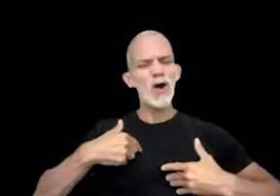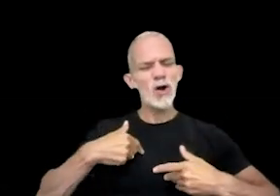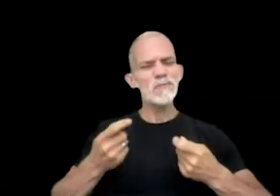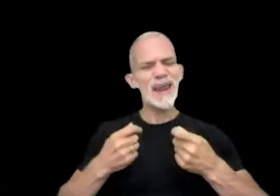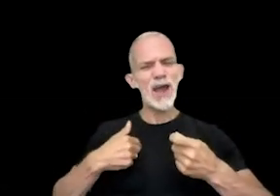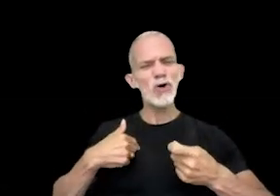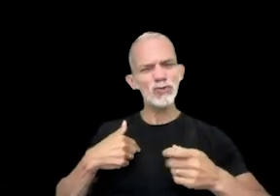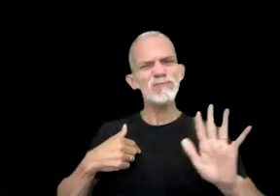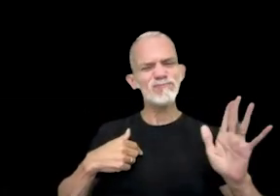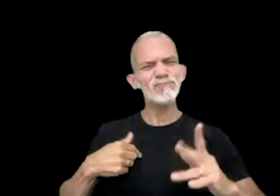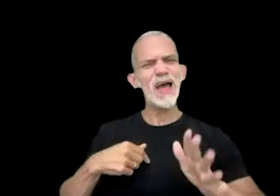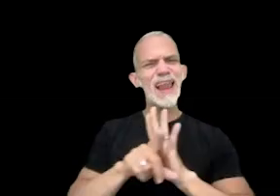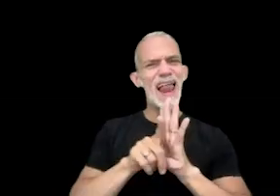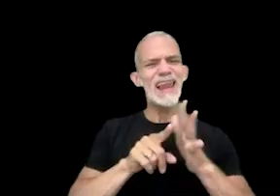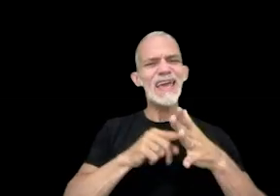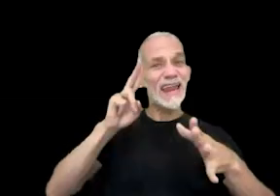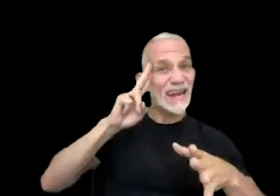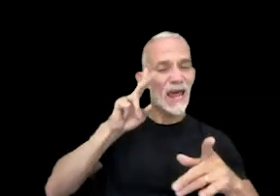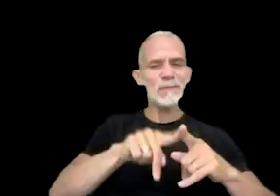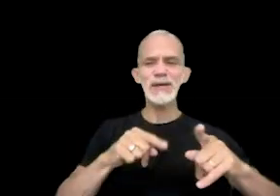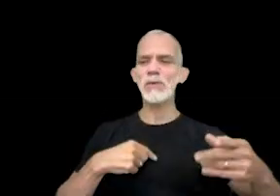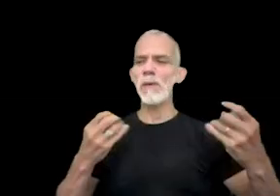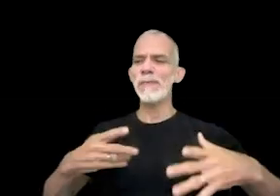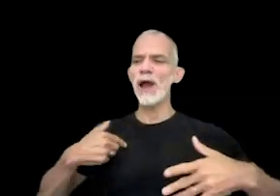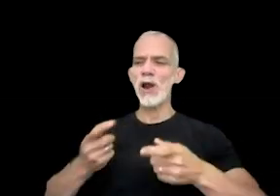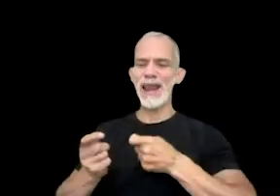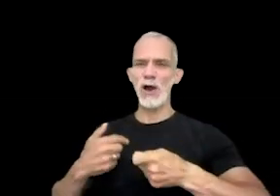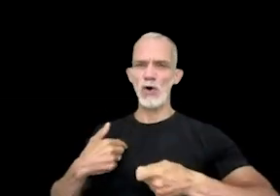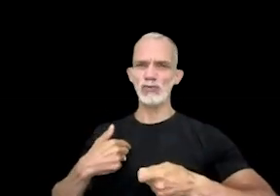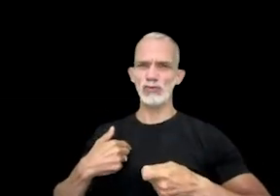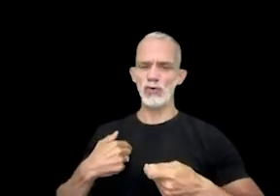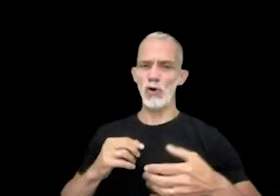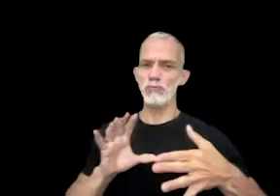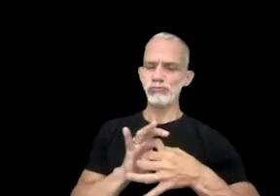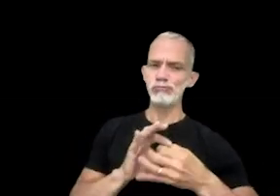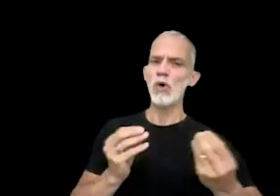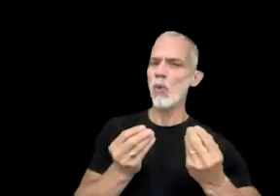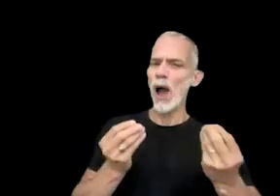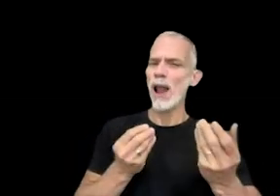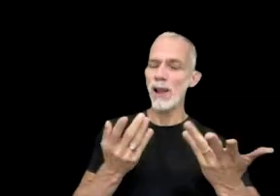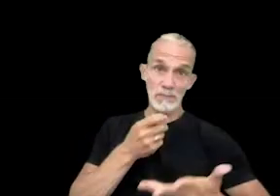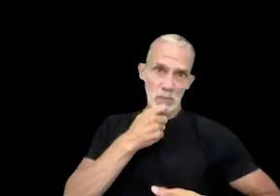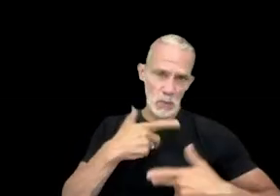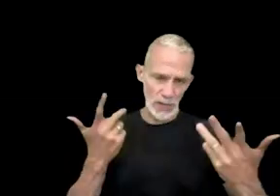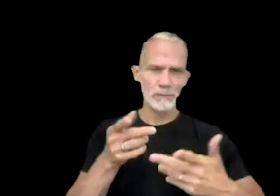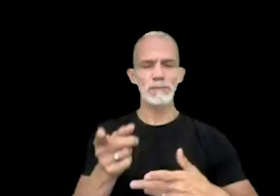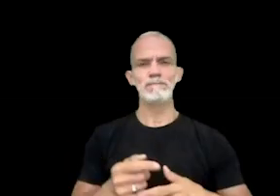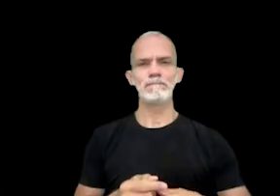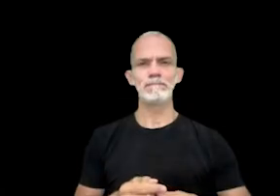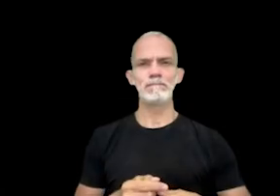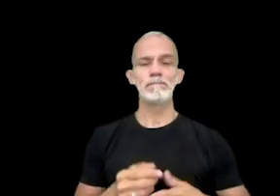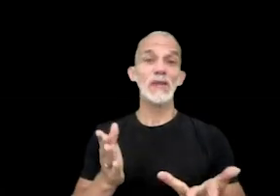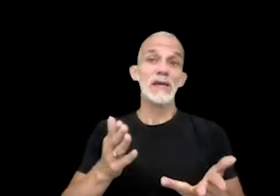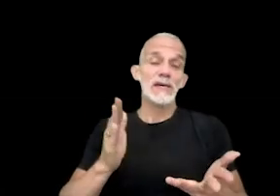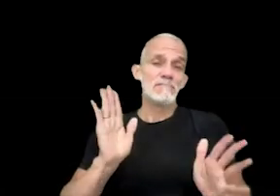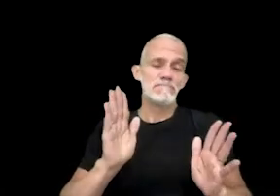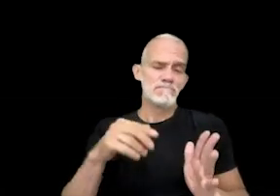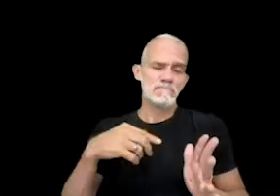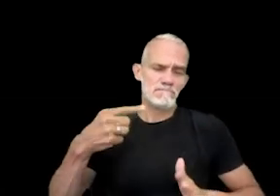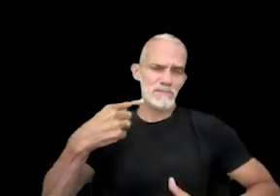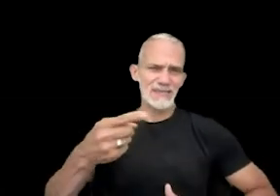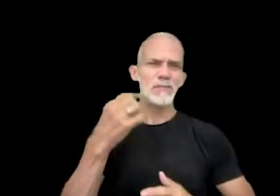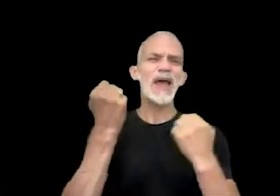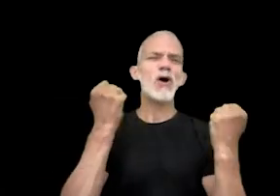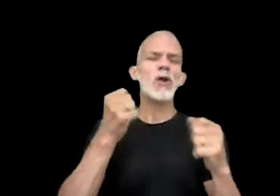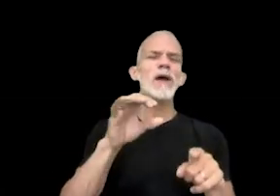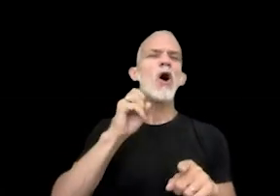y el espíritu de la ley me resulta más conveniente para lo que yo quiero hacer. Por ejemplo, un caso típico de economía